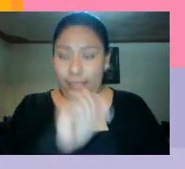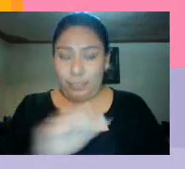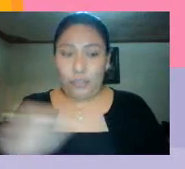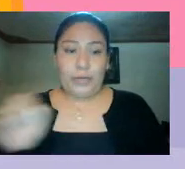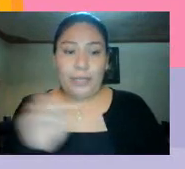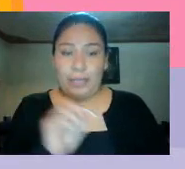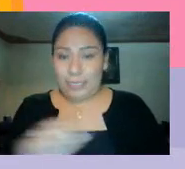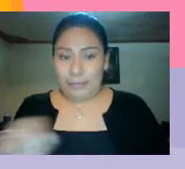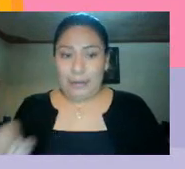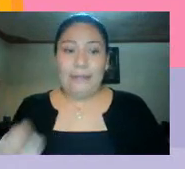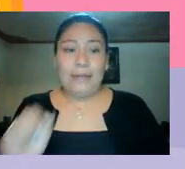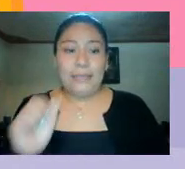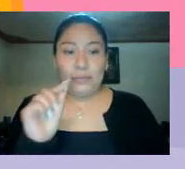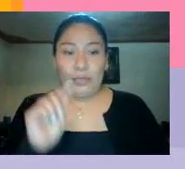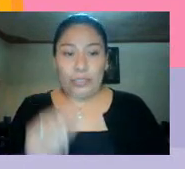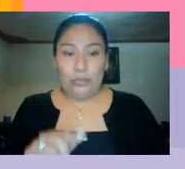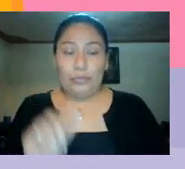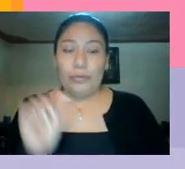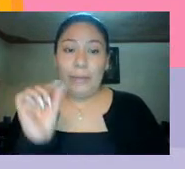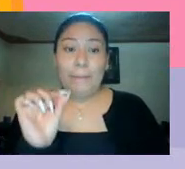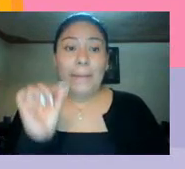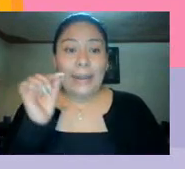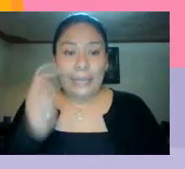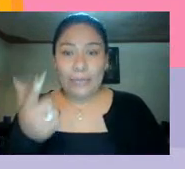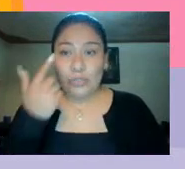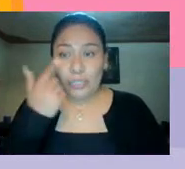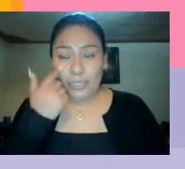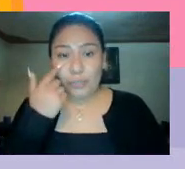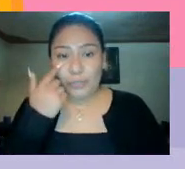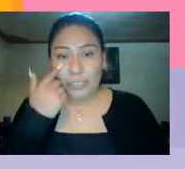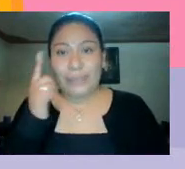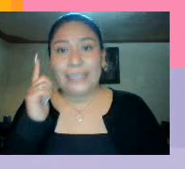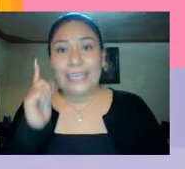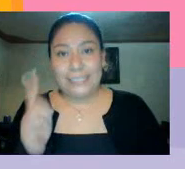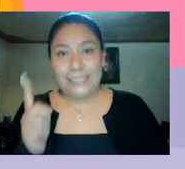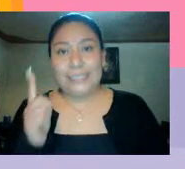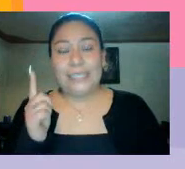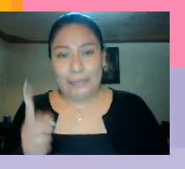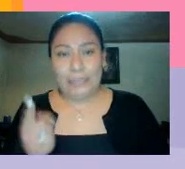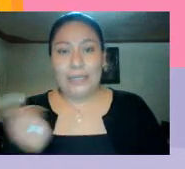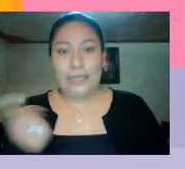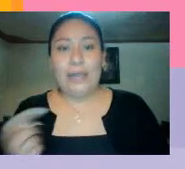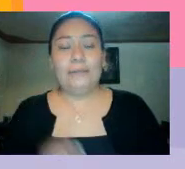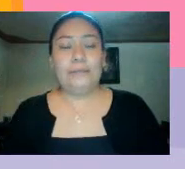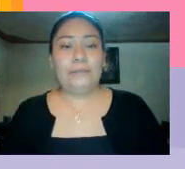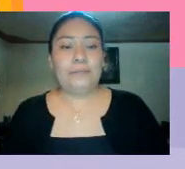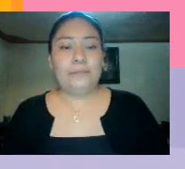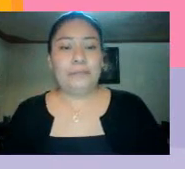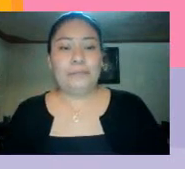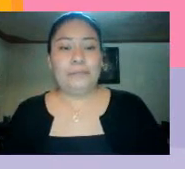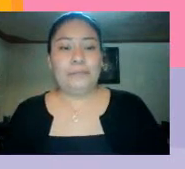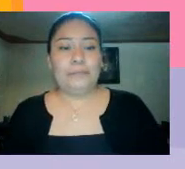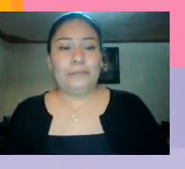Si quieren subrayar las palabras, no hay ningún problema para que ustedes observen que sí terminan igual.